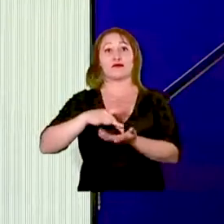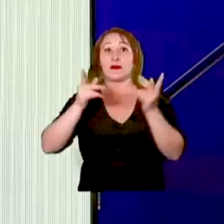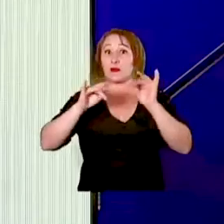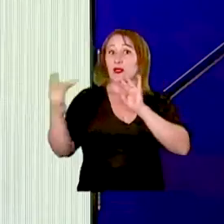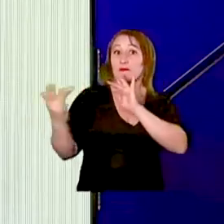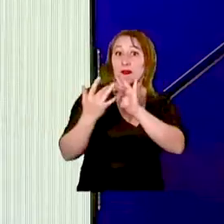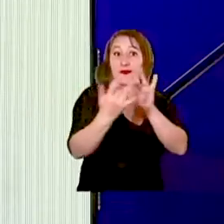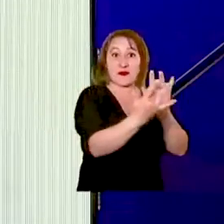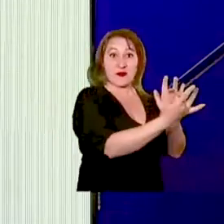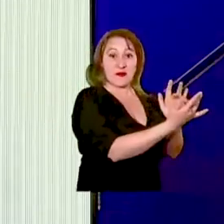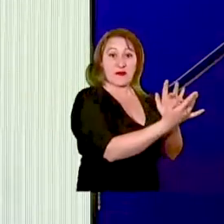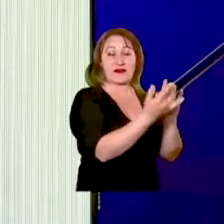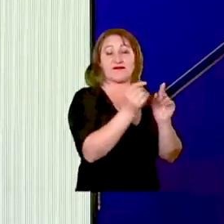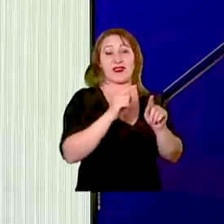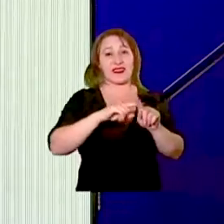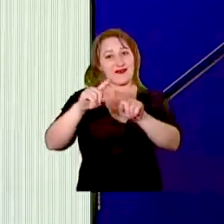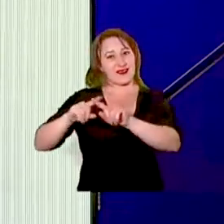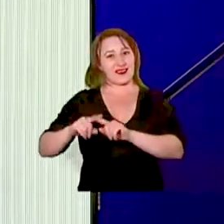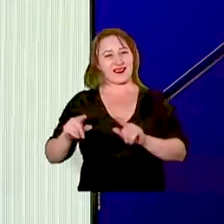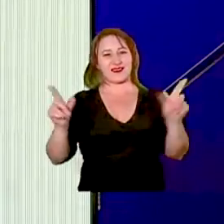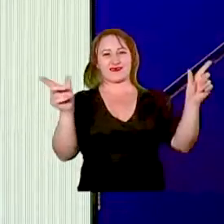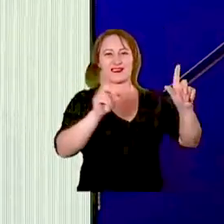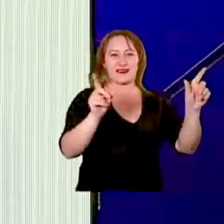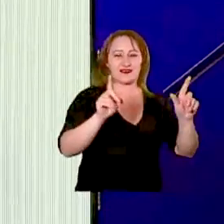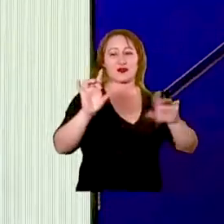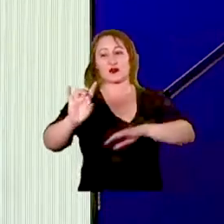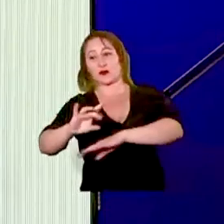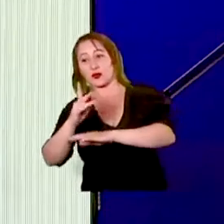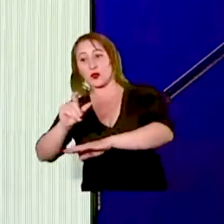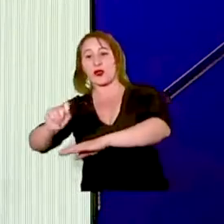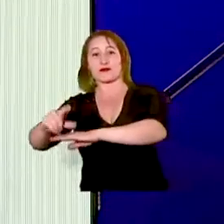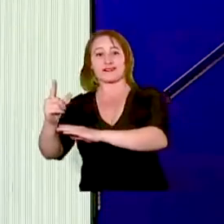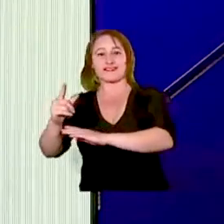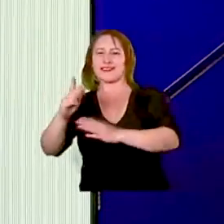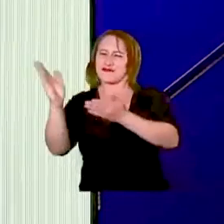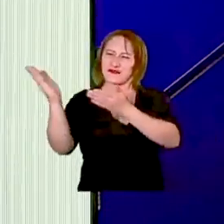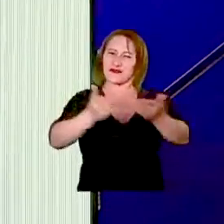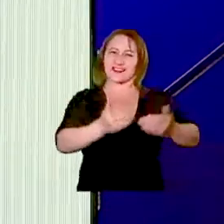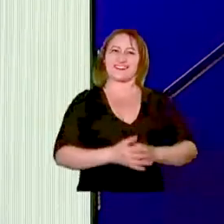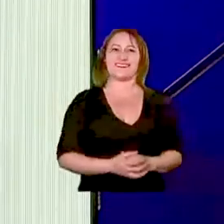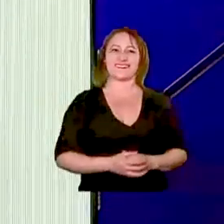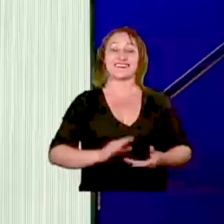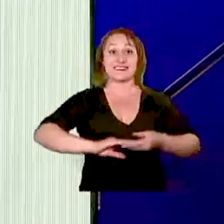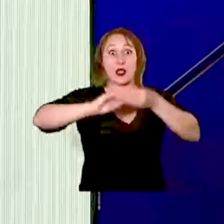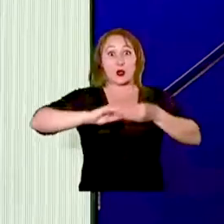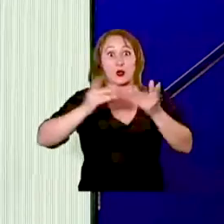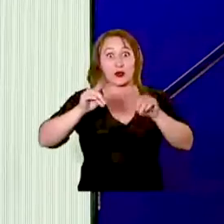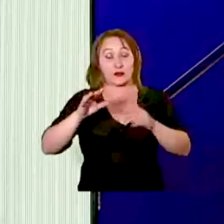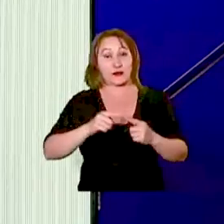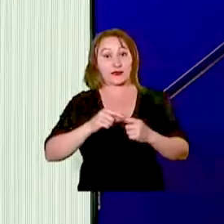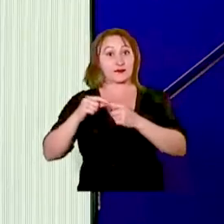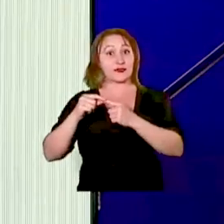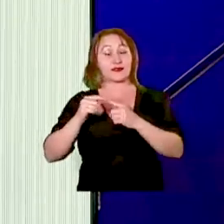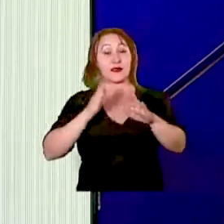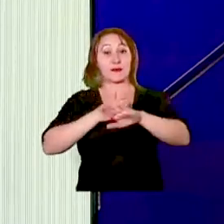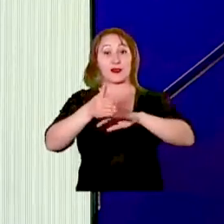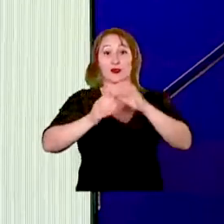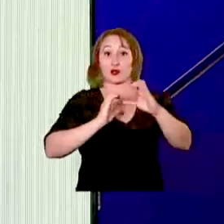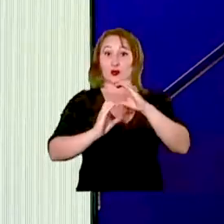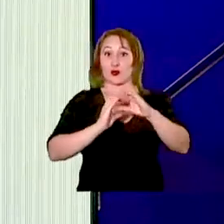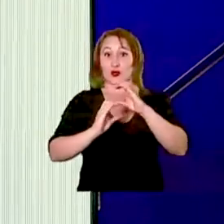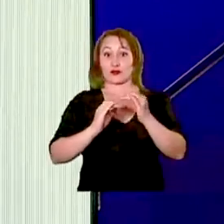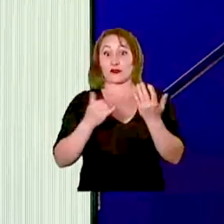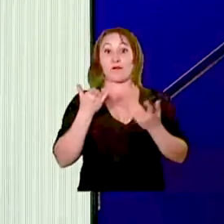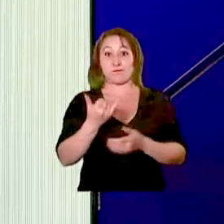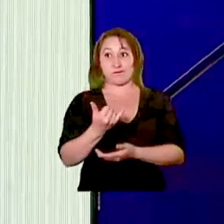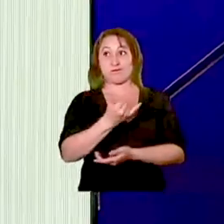y conectados en los diferentes canales virtuales, bienvenidos. Un saludo también especial a los medios de comunicación